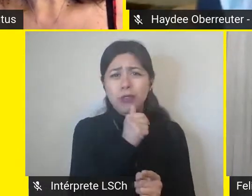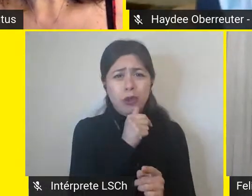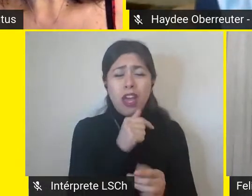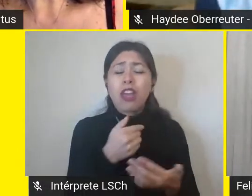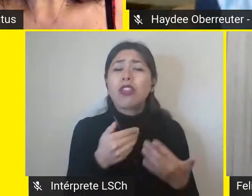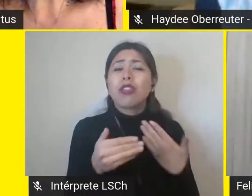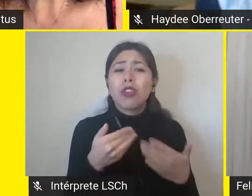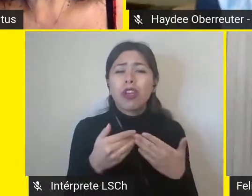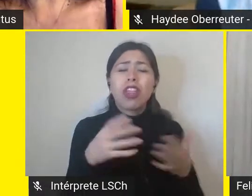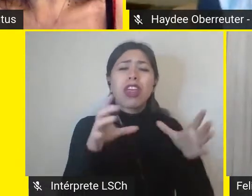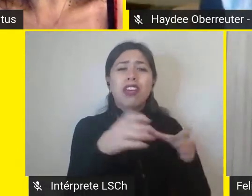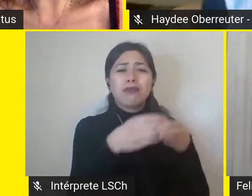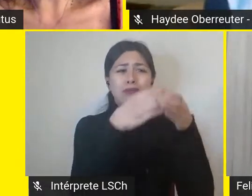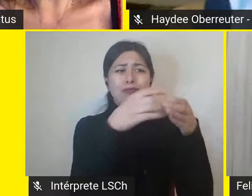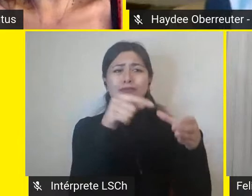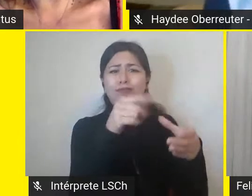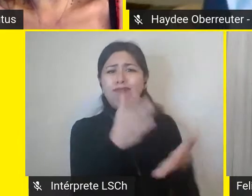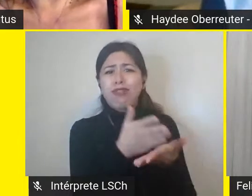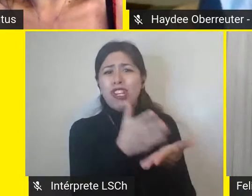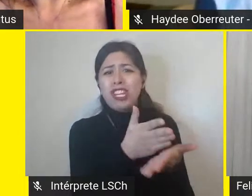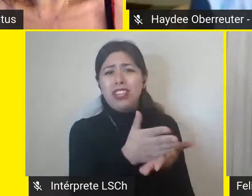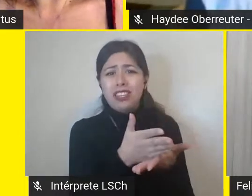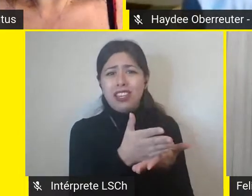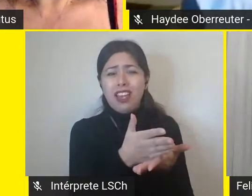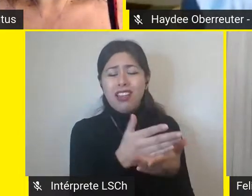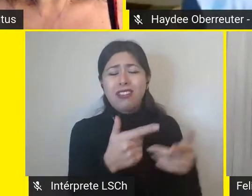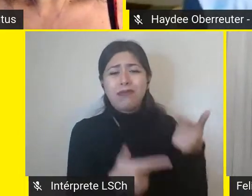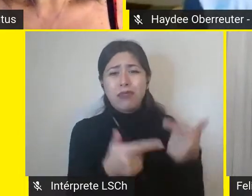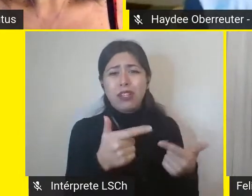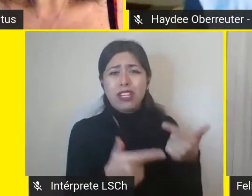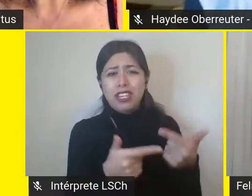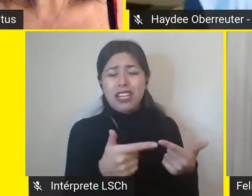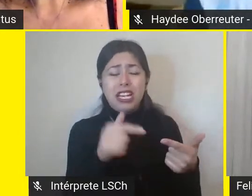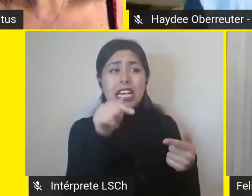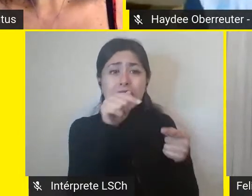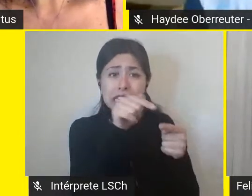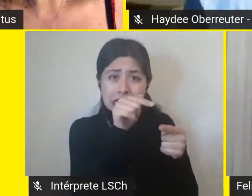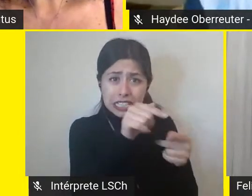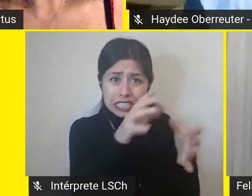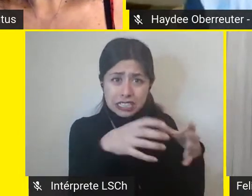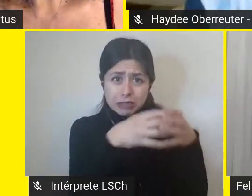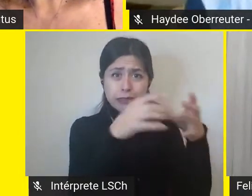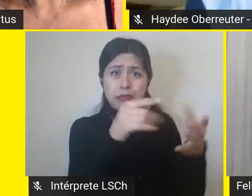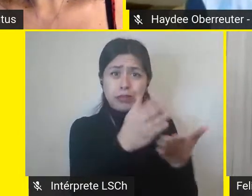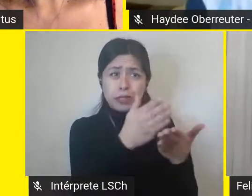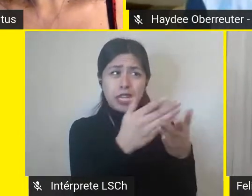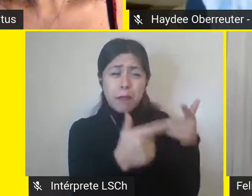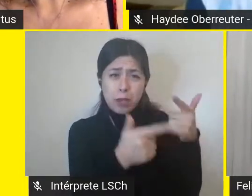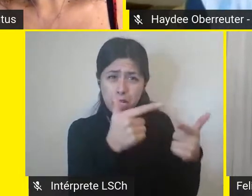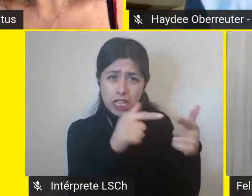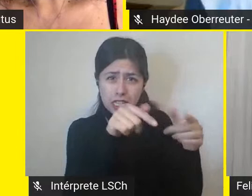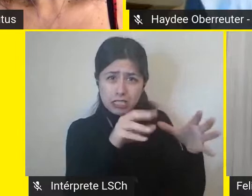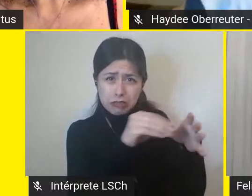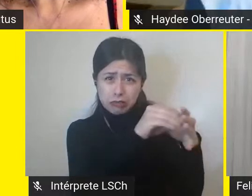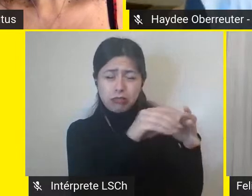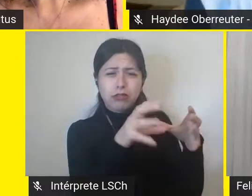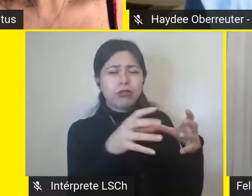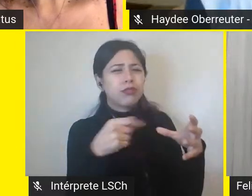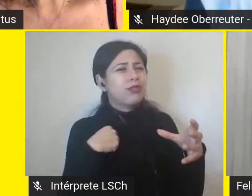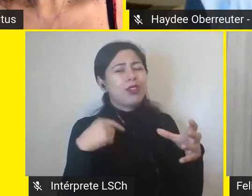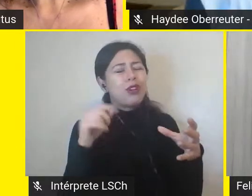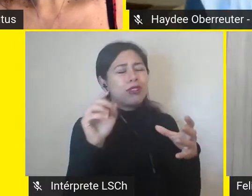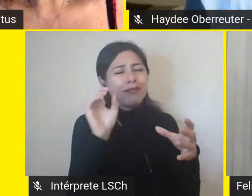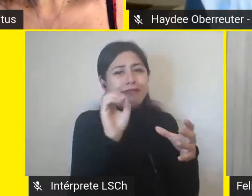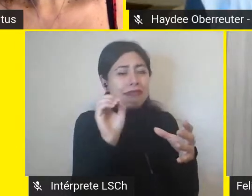soy pésima, podría dar una pésima respuesta en ese sentido o en esa línea. Pero sí creo que se hace